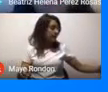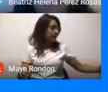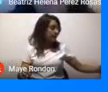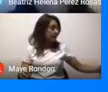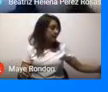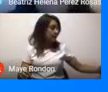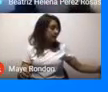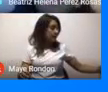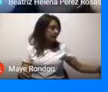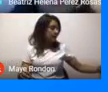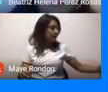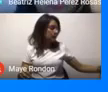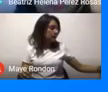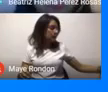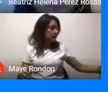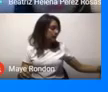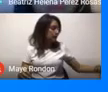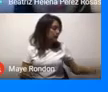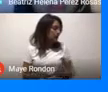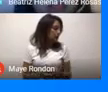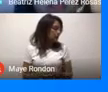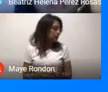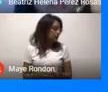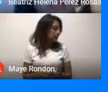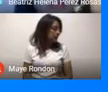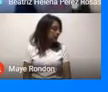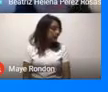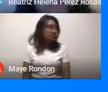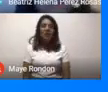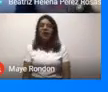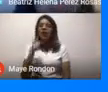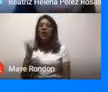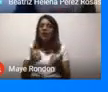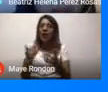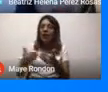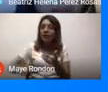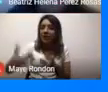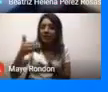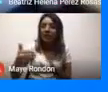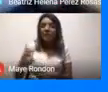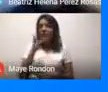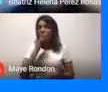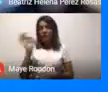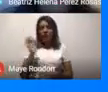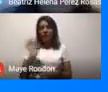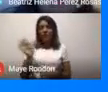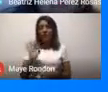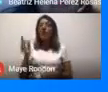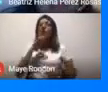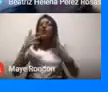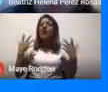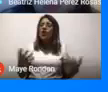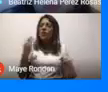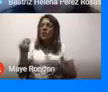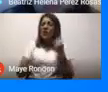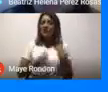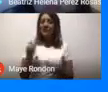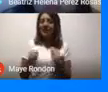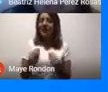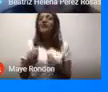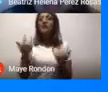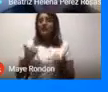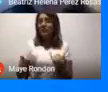viajes, no hay por dónde avanzar en el sector y sencillamente tampoco podemos hacerlo porque estamos en